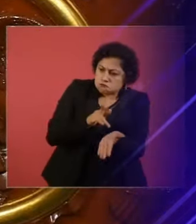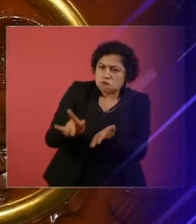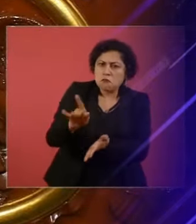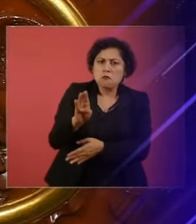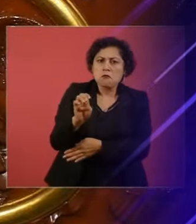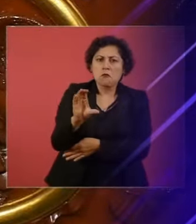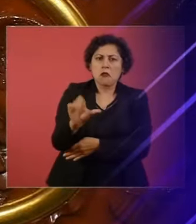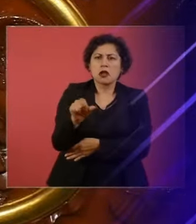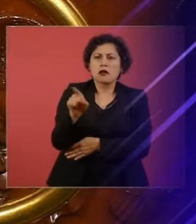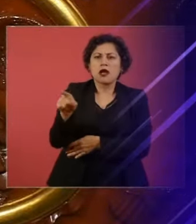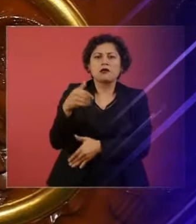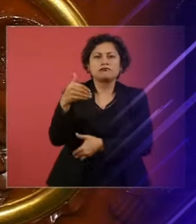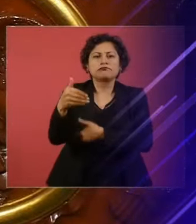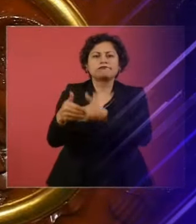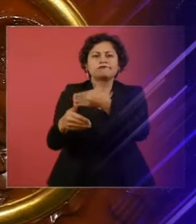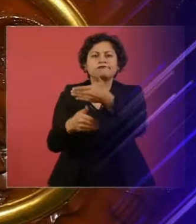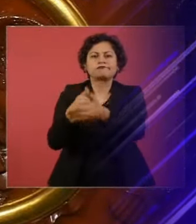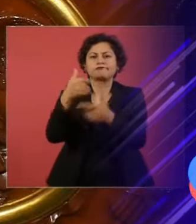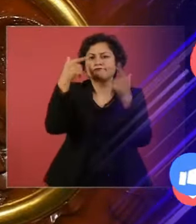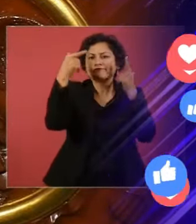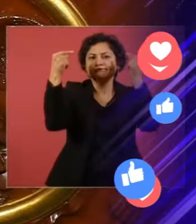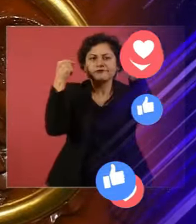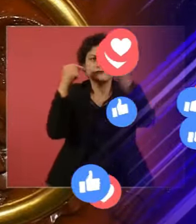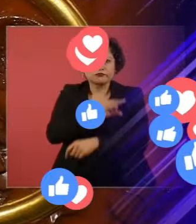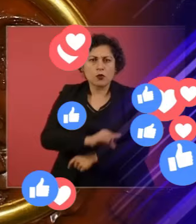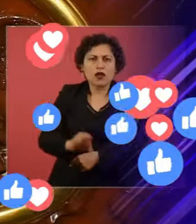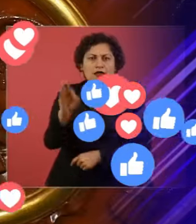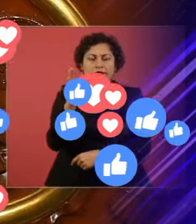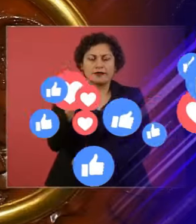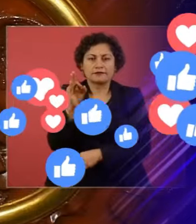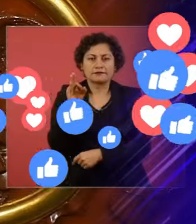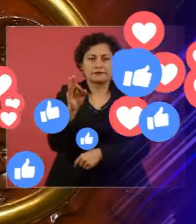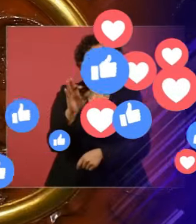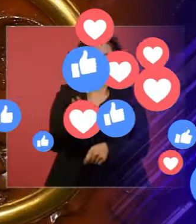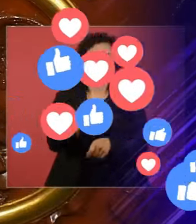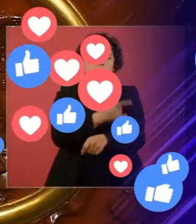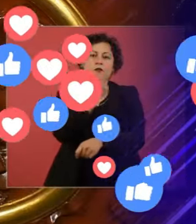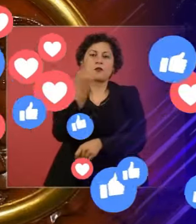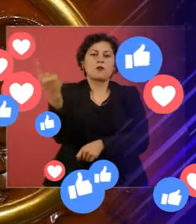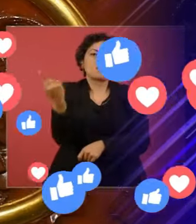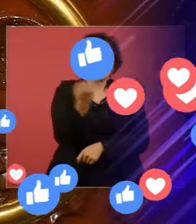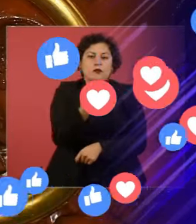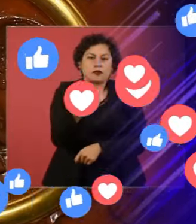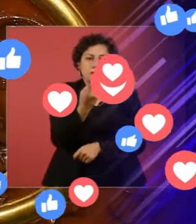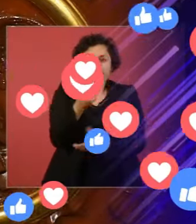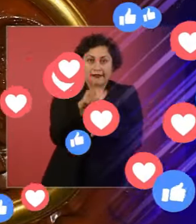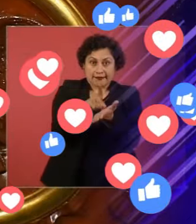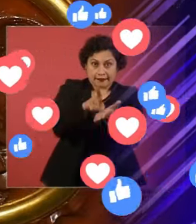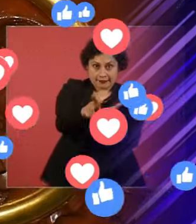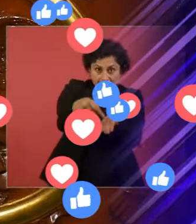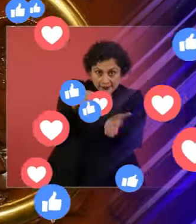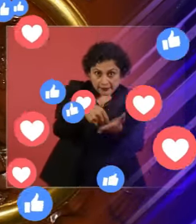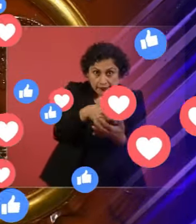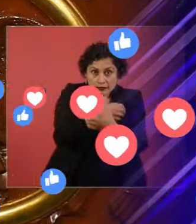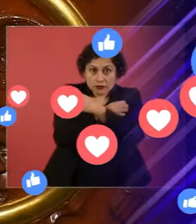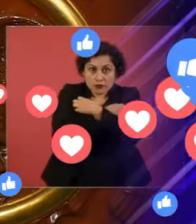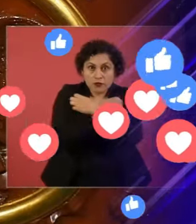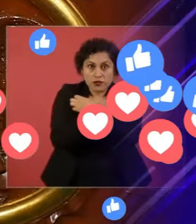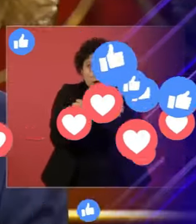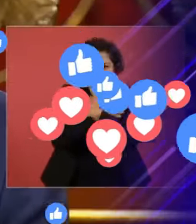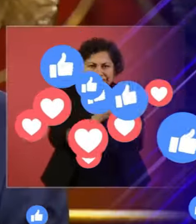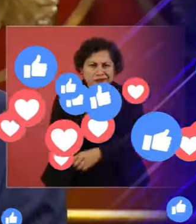porque para hacer efectivo el derecho a la educación no basta con dar acceso gratuito a los planteles